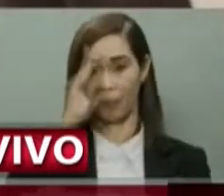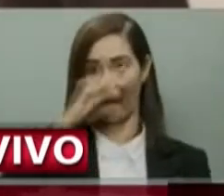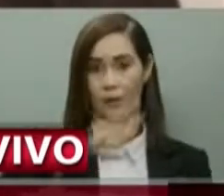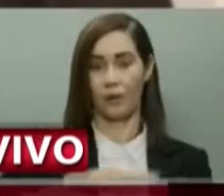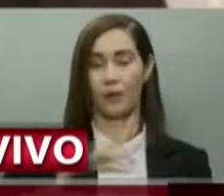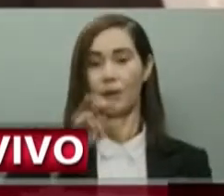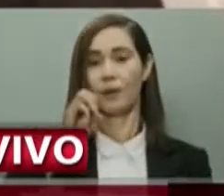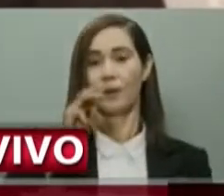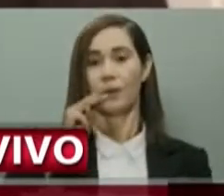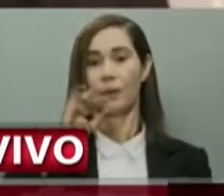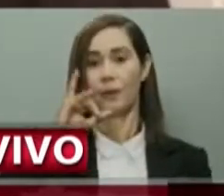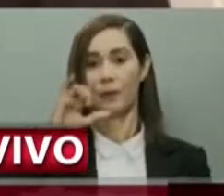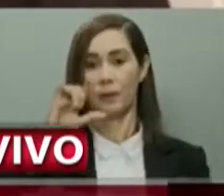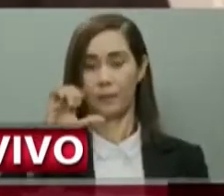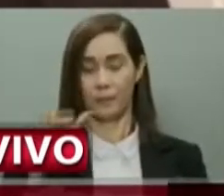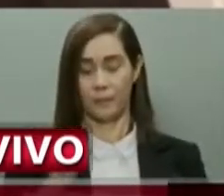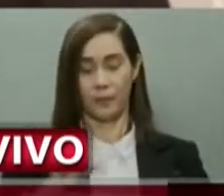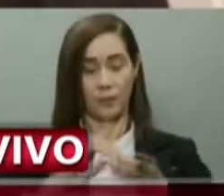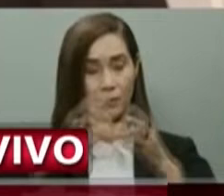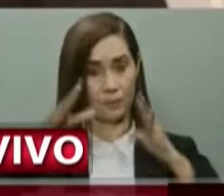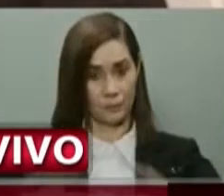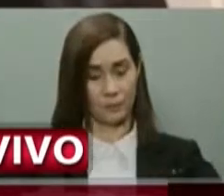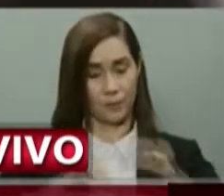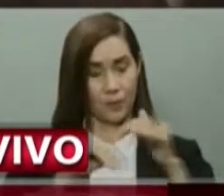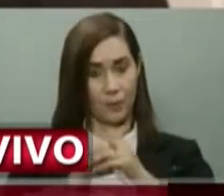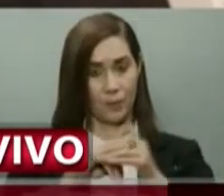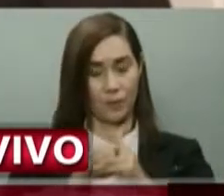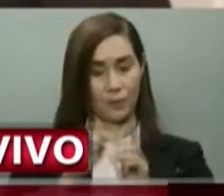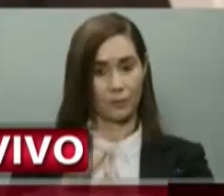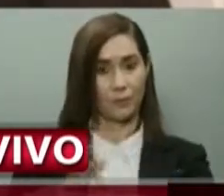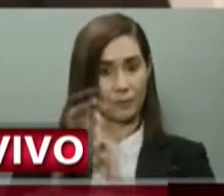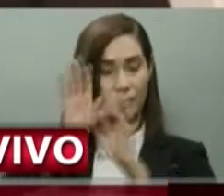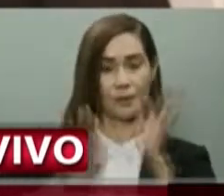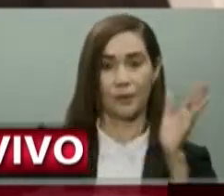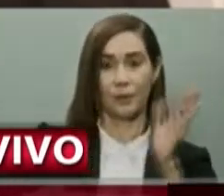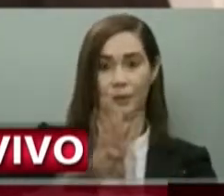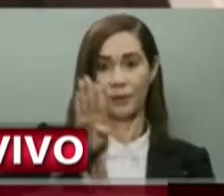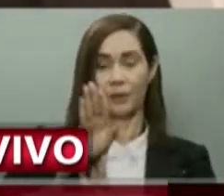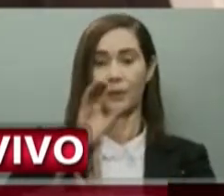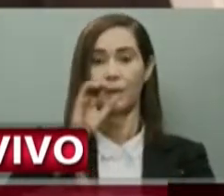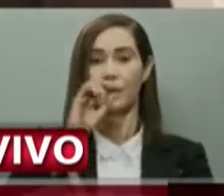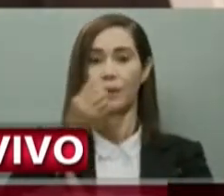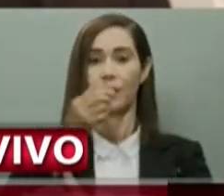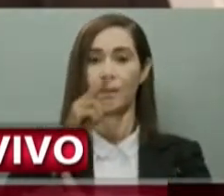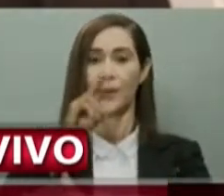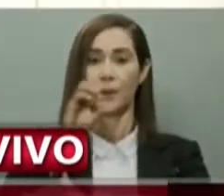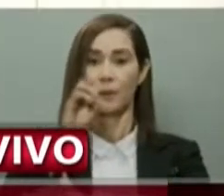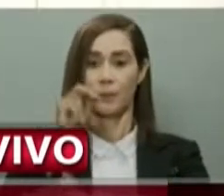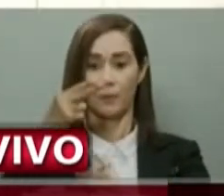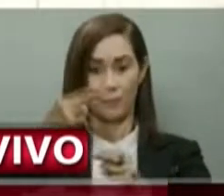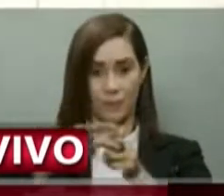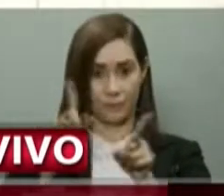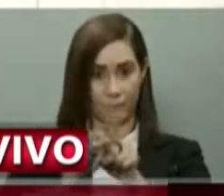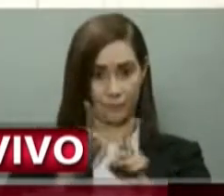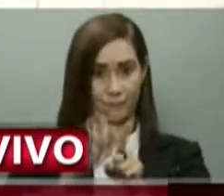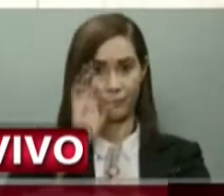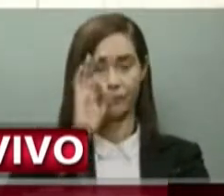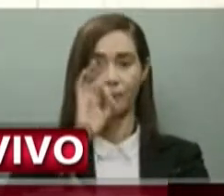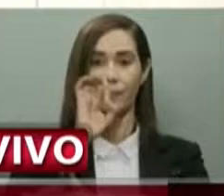Señor Emilio Galván, director ejecutivo del Fondo Especial para el Desarrollo Agropecuario, FEDA.